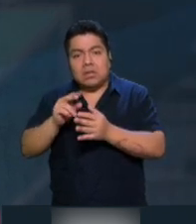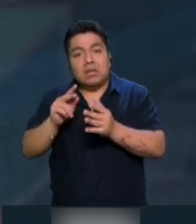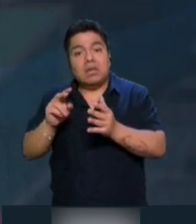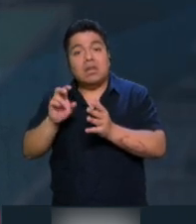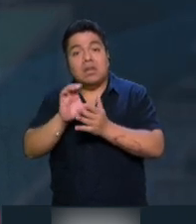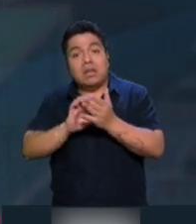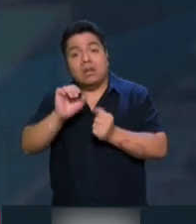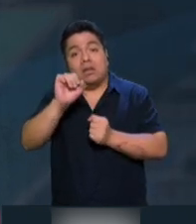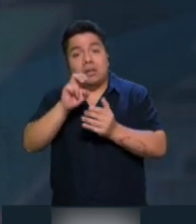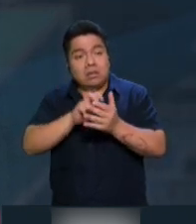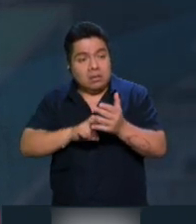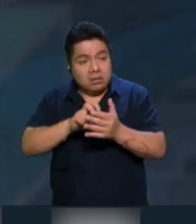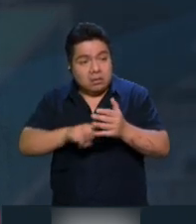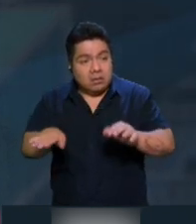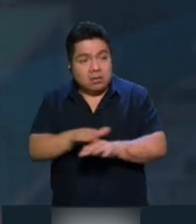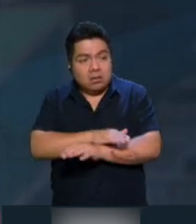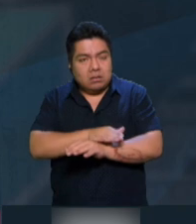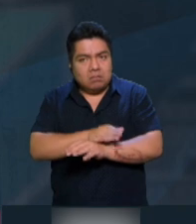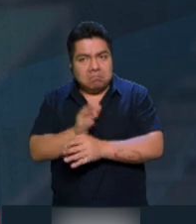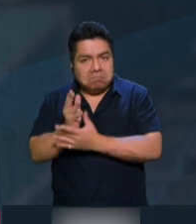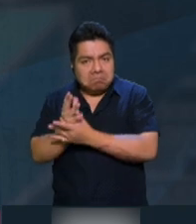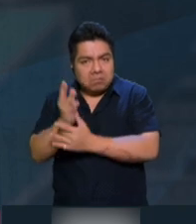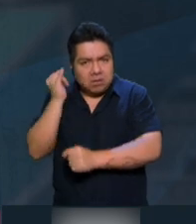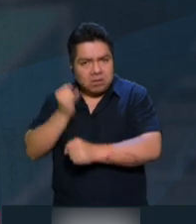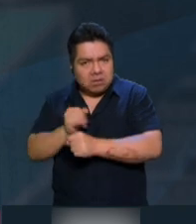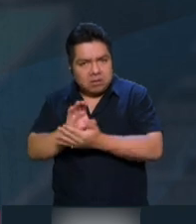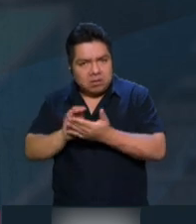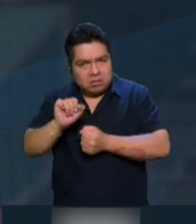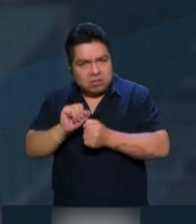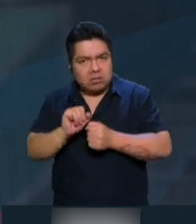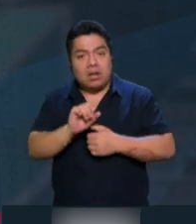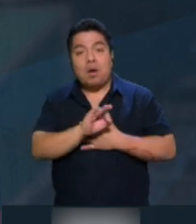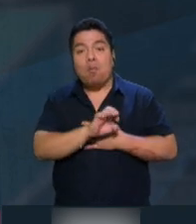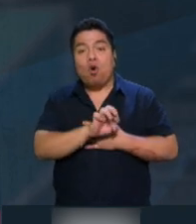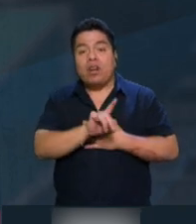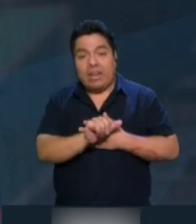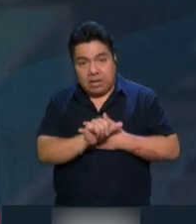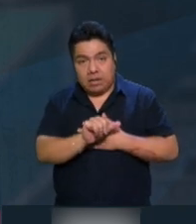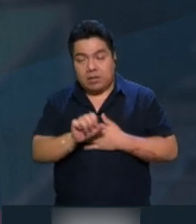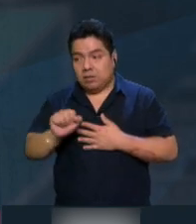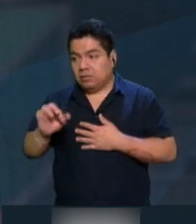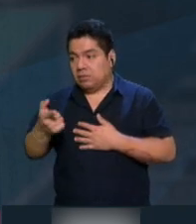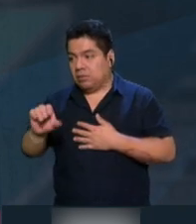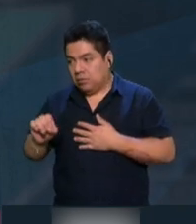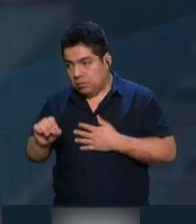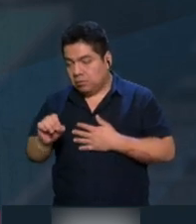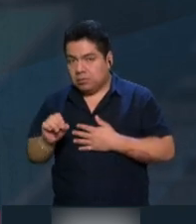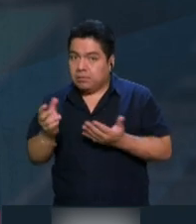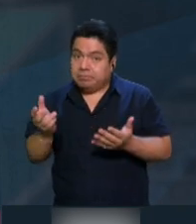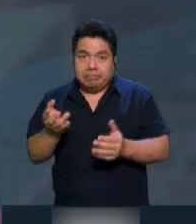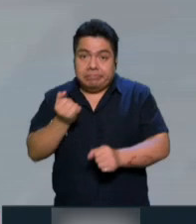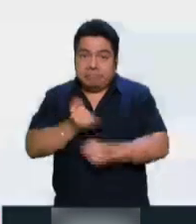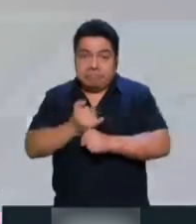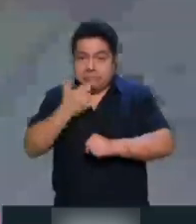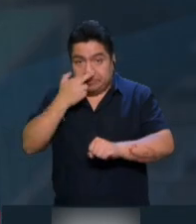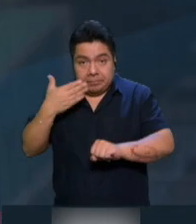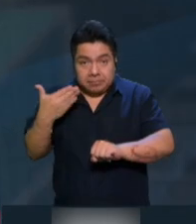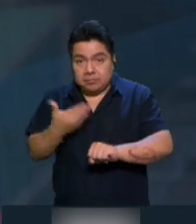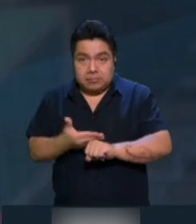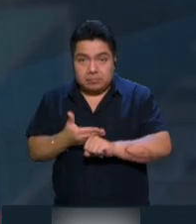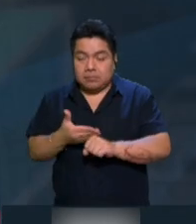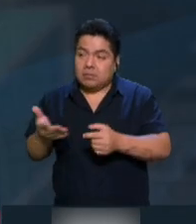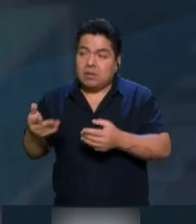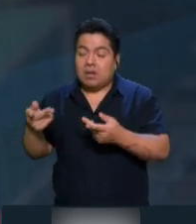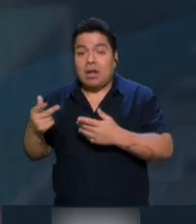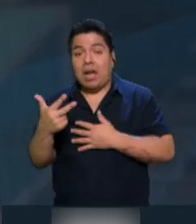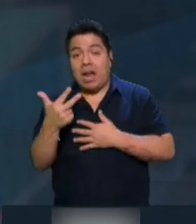completamente inconstitucional. Por su parte, el diputado federal de Morena, Sergio Gutiérrez Luna, insistió irresponsablemente en llevar a juicio político